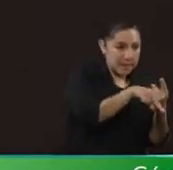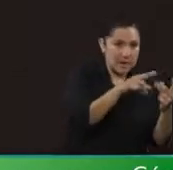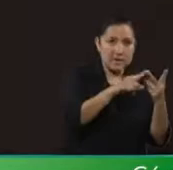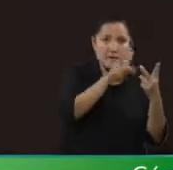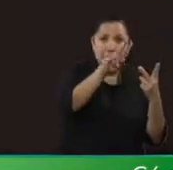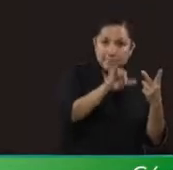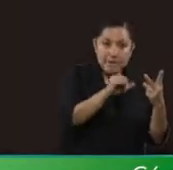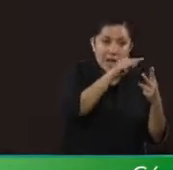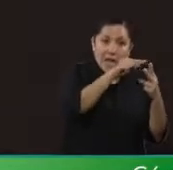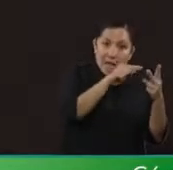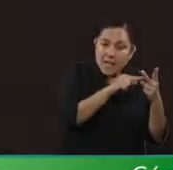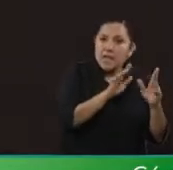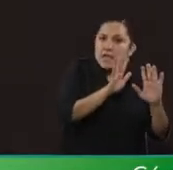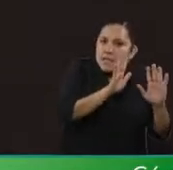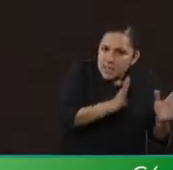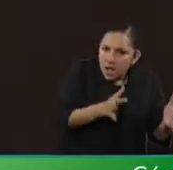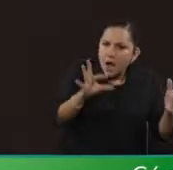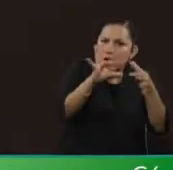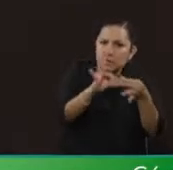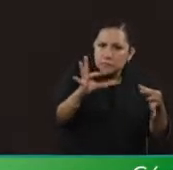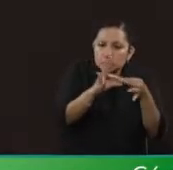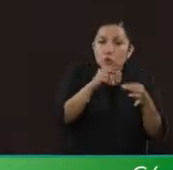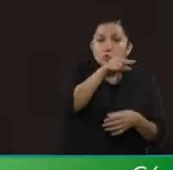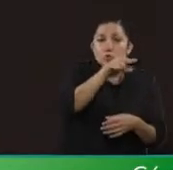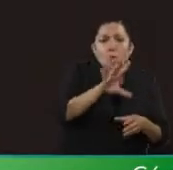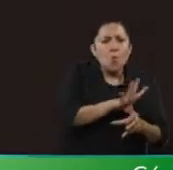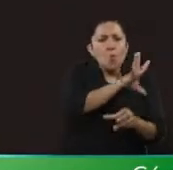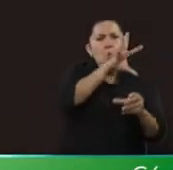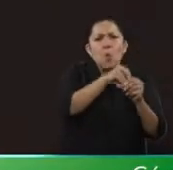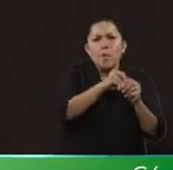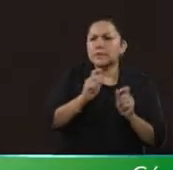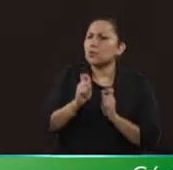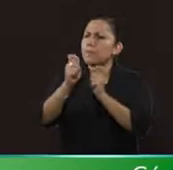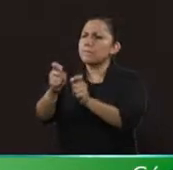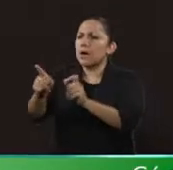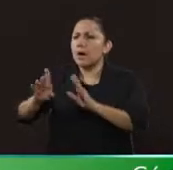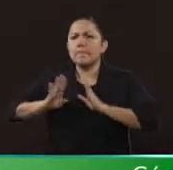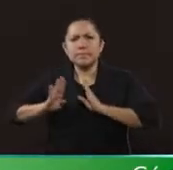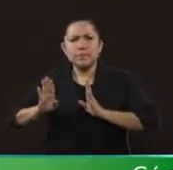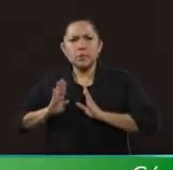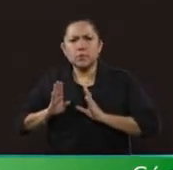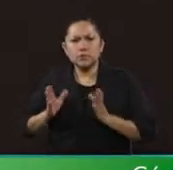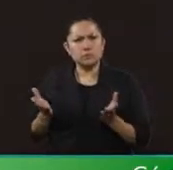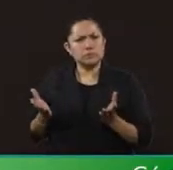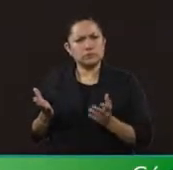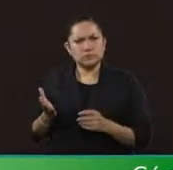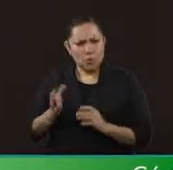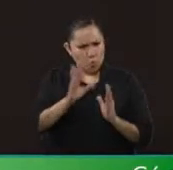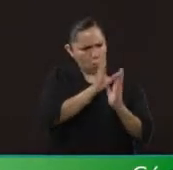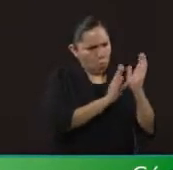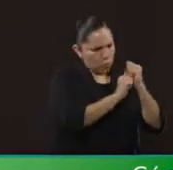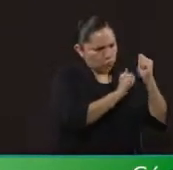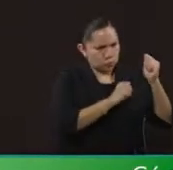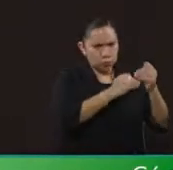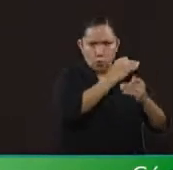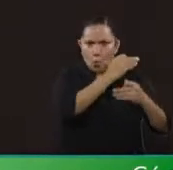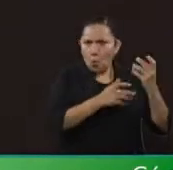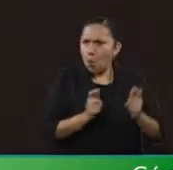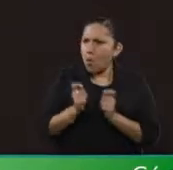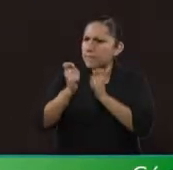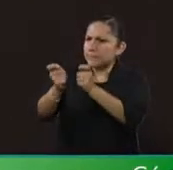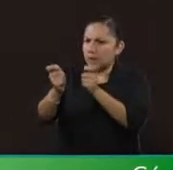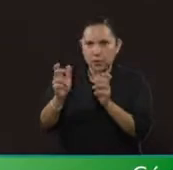le entreguen todo a las fuerzas armadas todo el poder constitucional sean prudentes si no lo